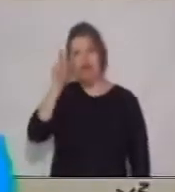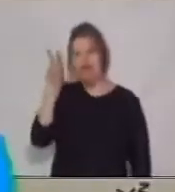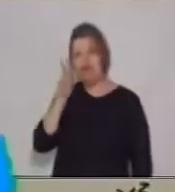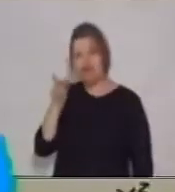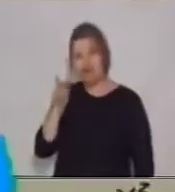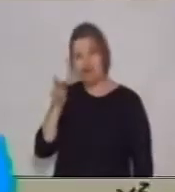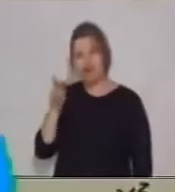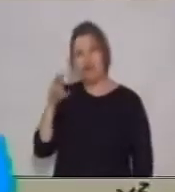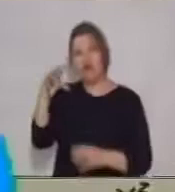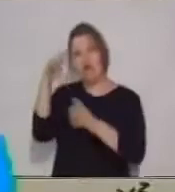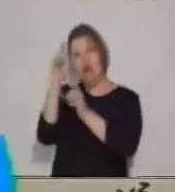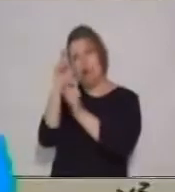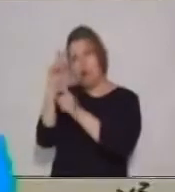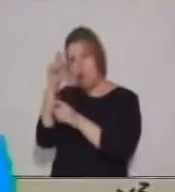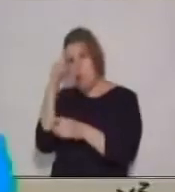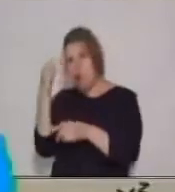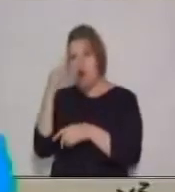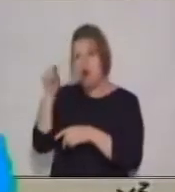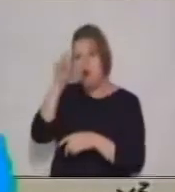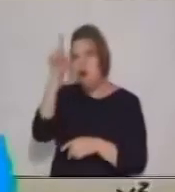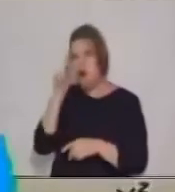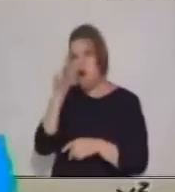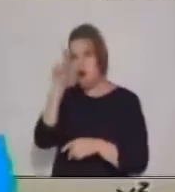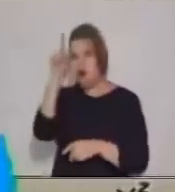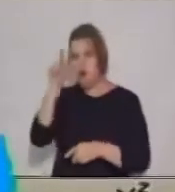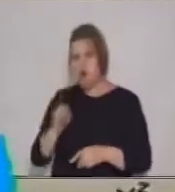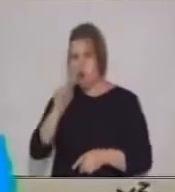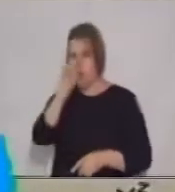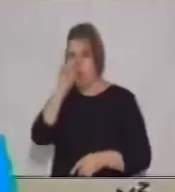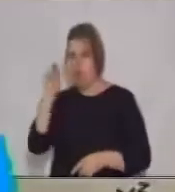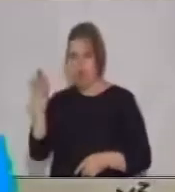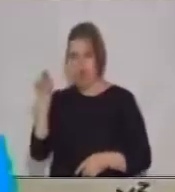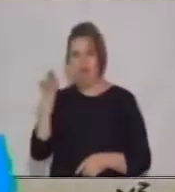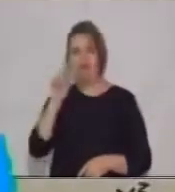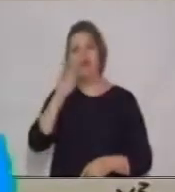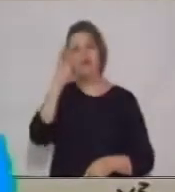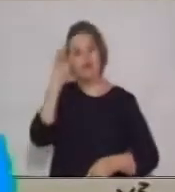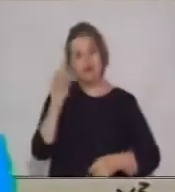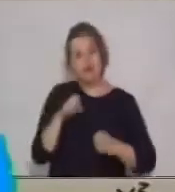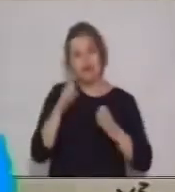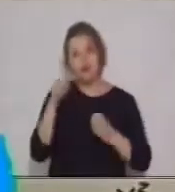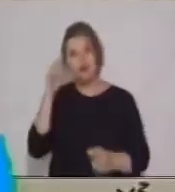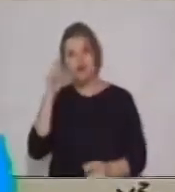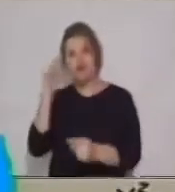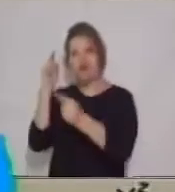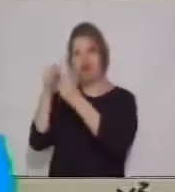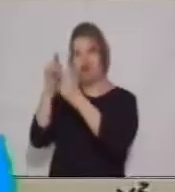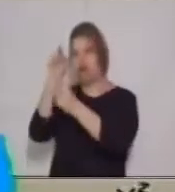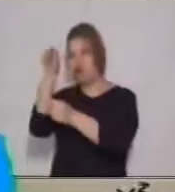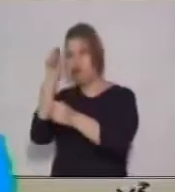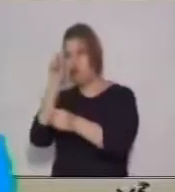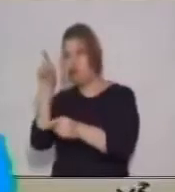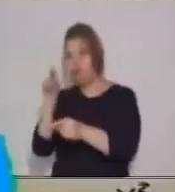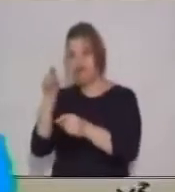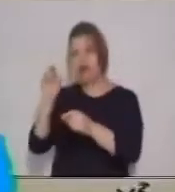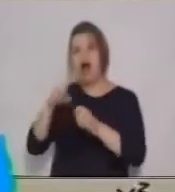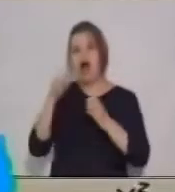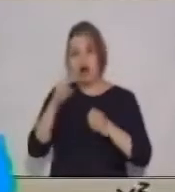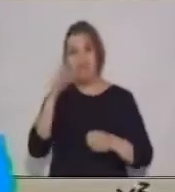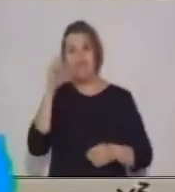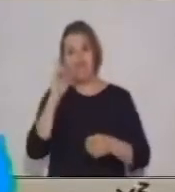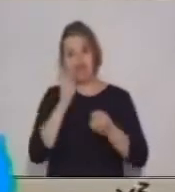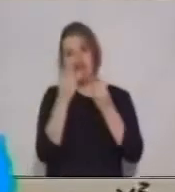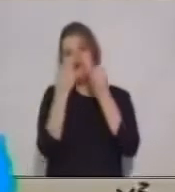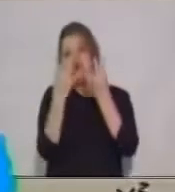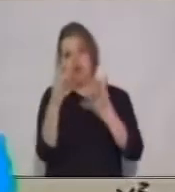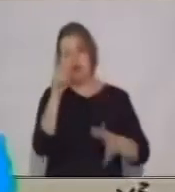¿Sí? Ahí está nuestro eje focal, porque ahí está ubicado el foco. Ahora, este valor 2 lo vamos